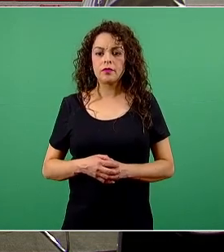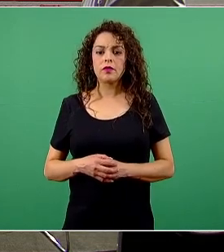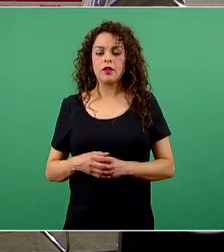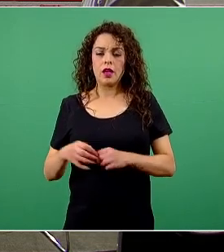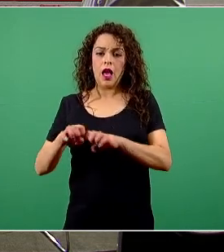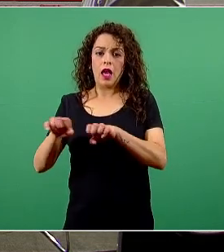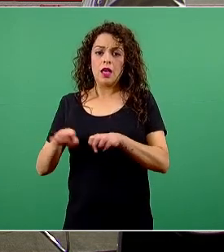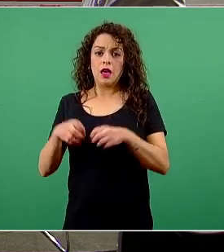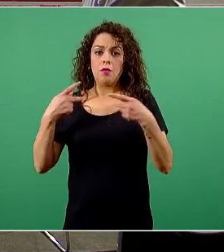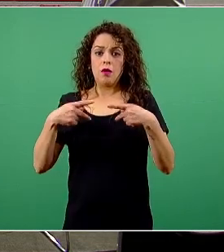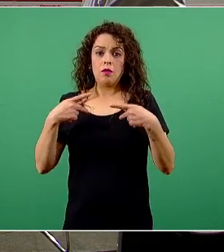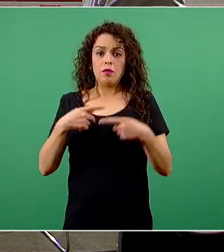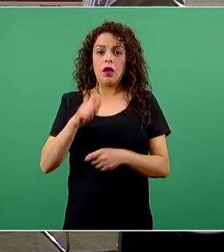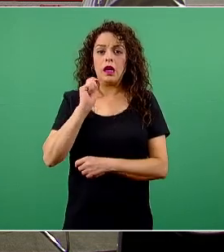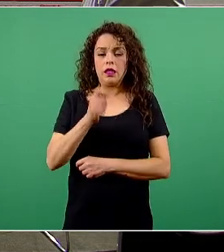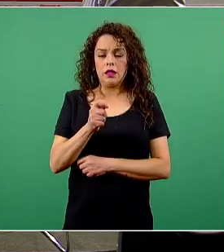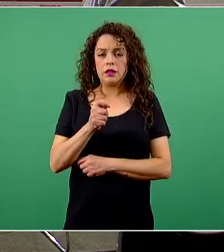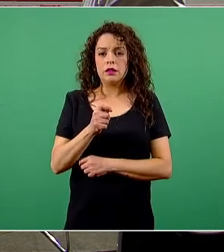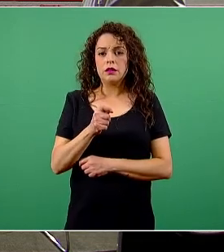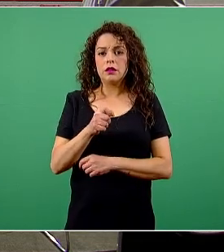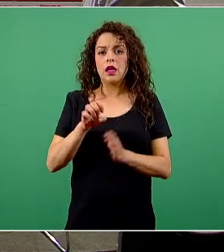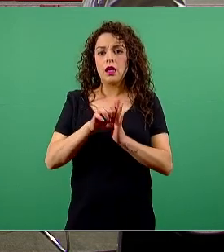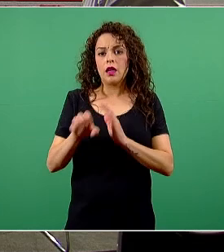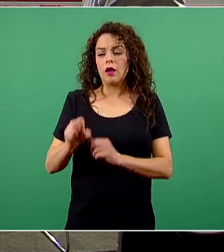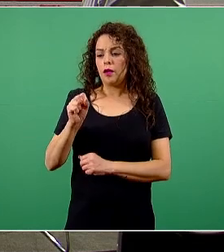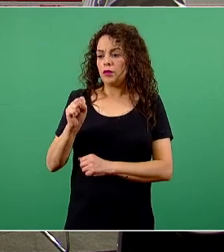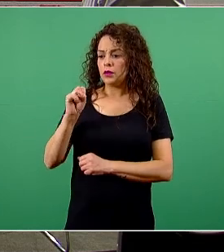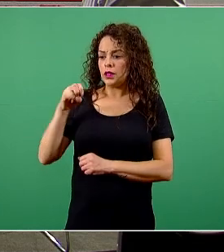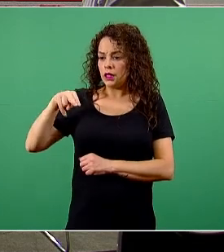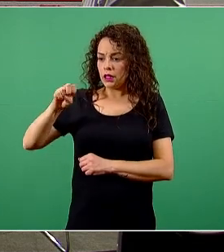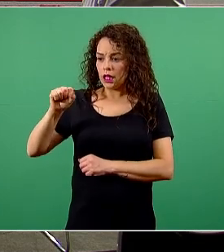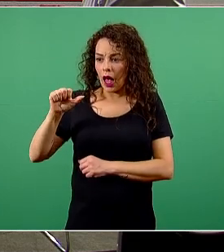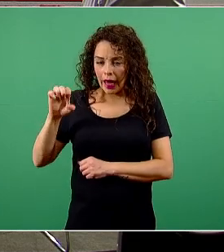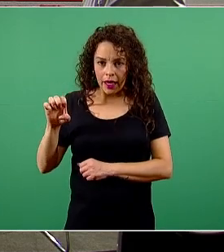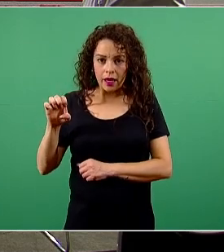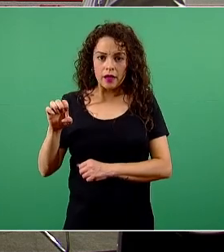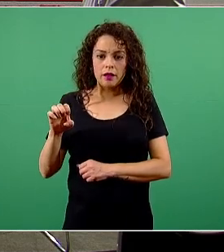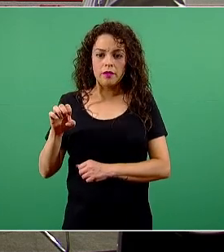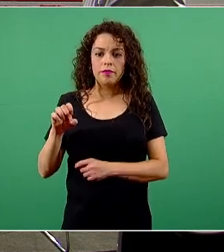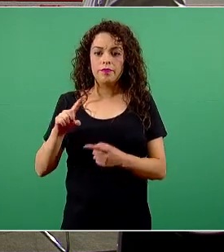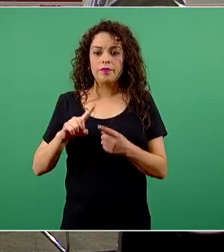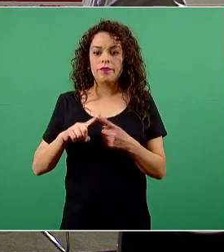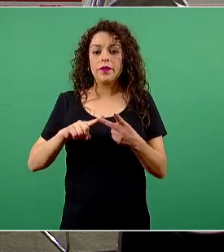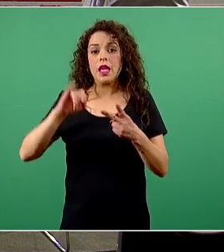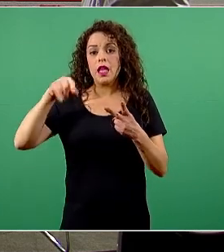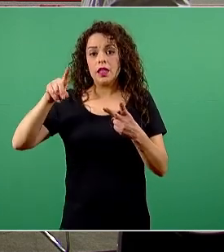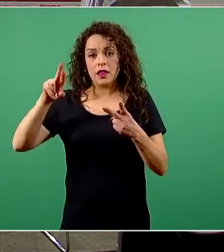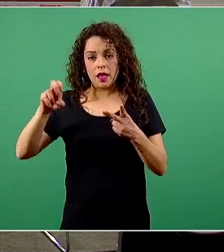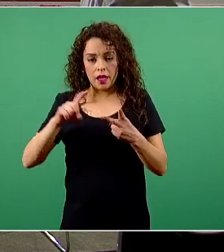Salud, como son la SINSAE, como es el mismo INDRE, la